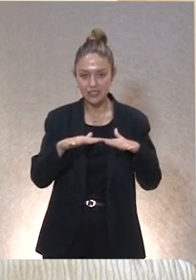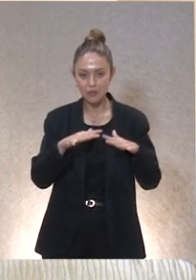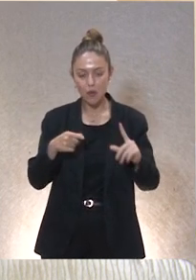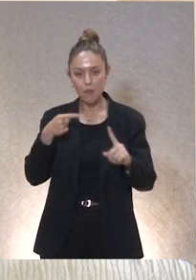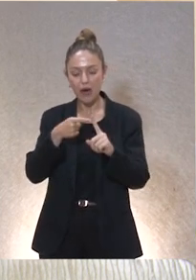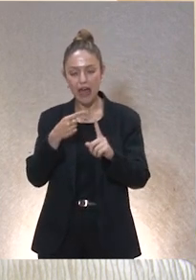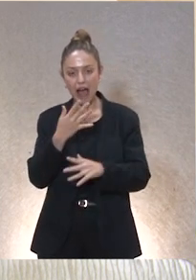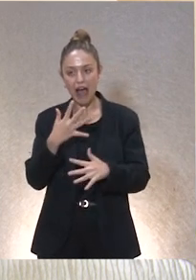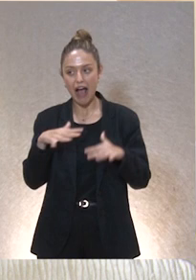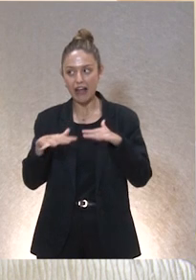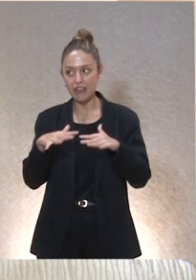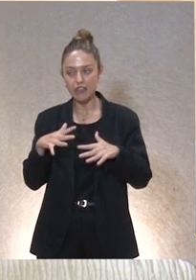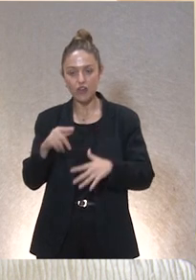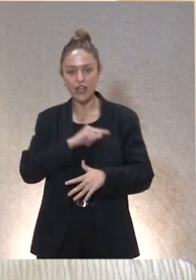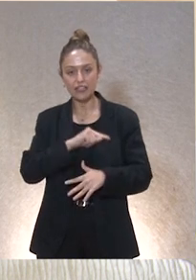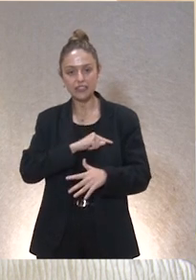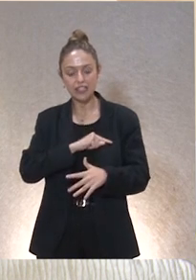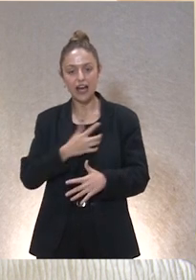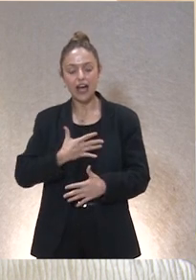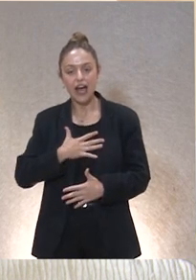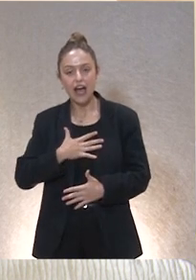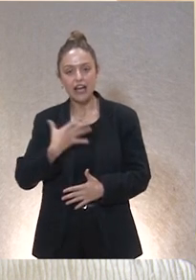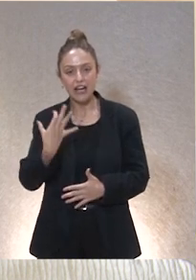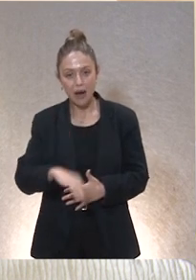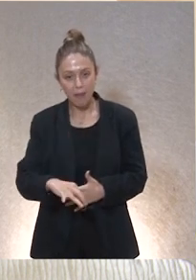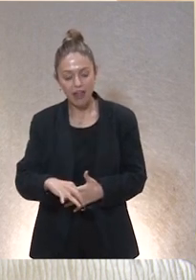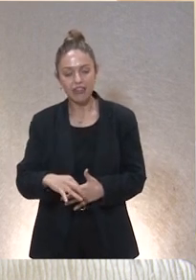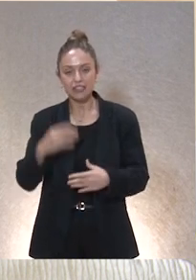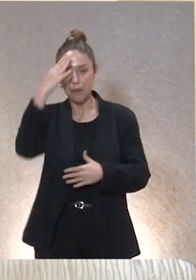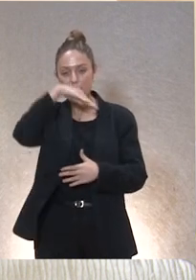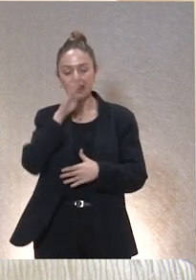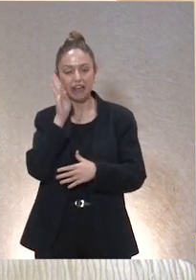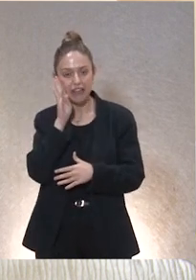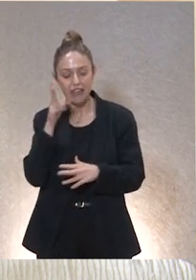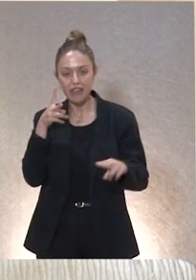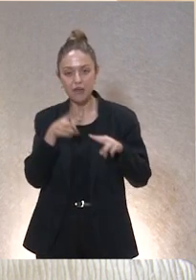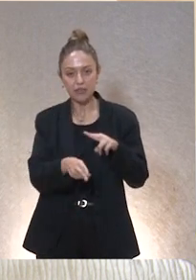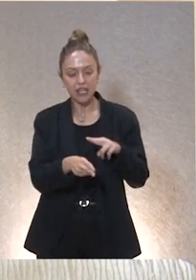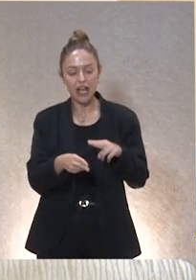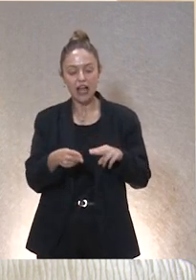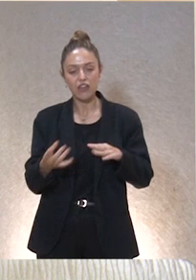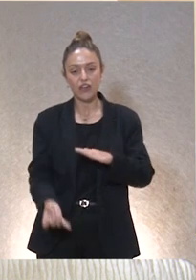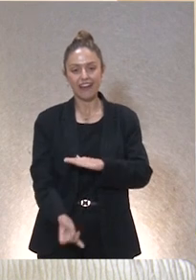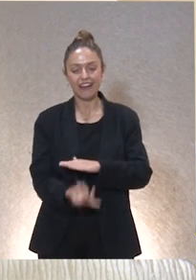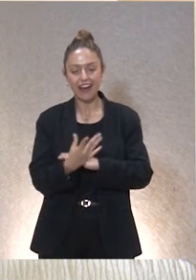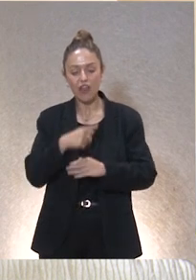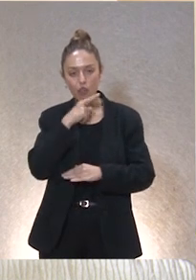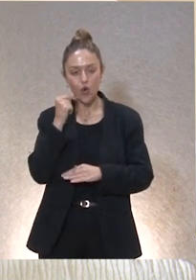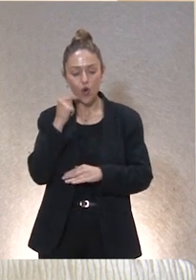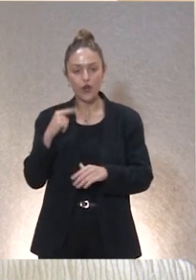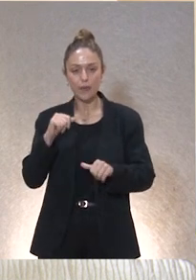ética de los supuestamente capaces evitando paternalismos que generan dolor y falta de